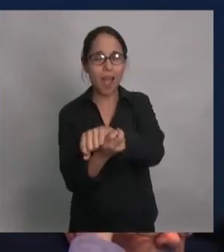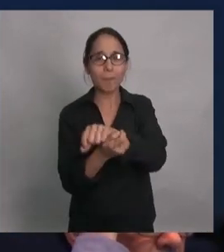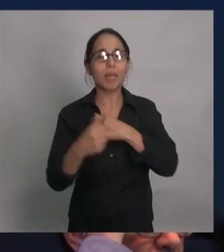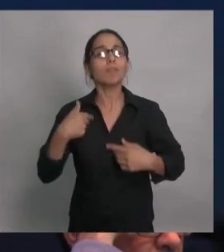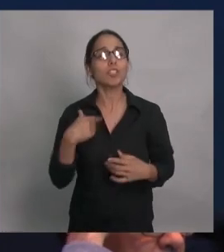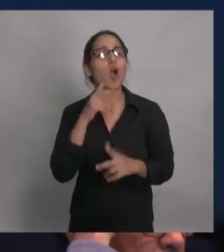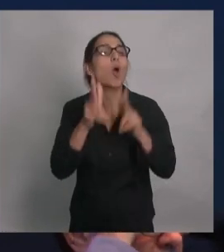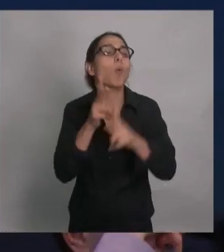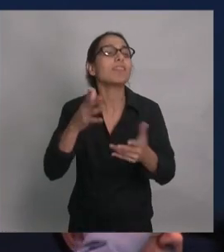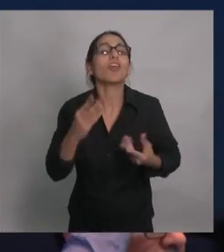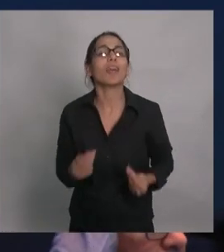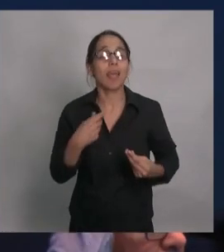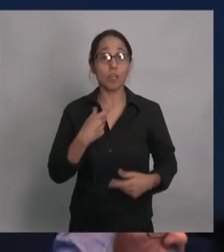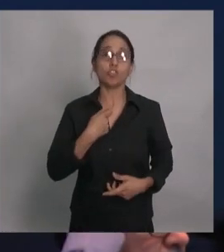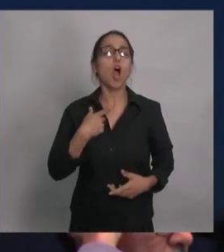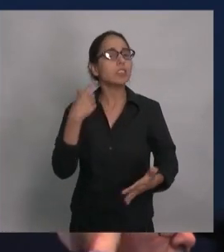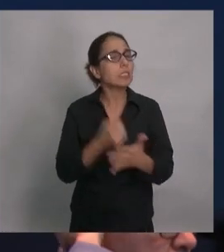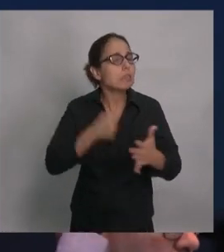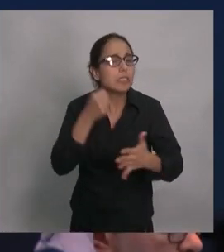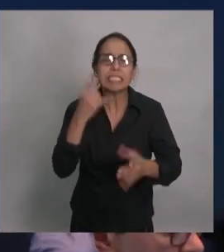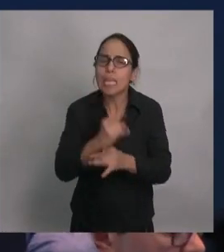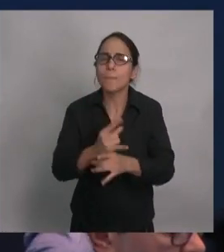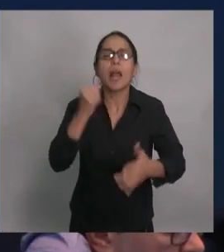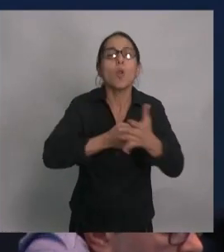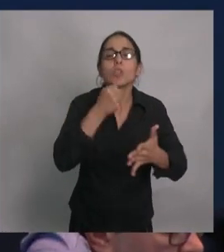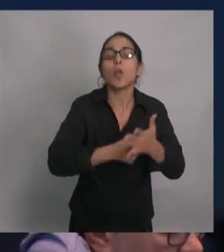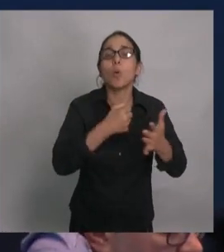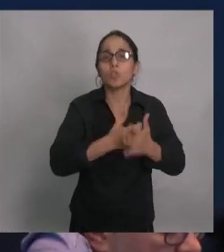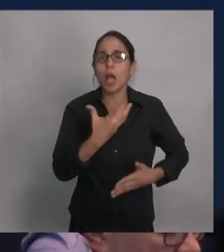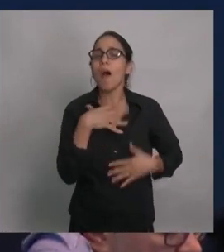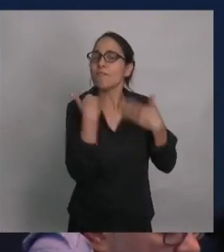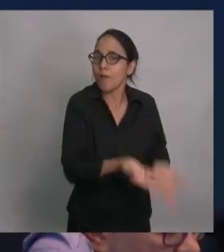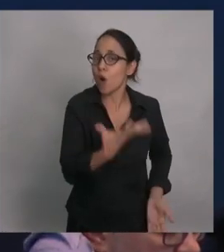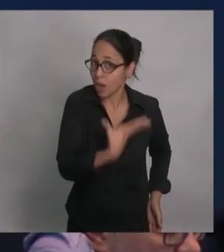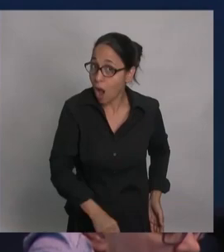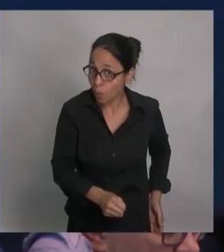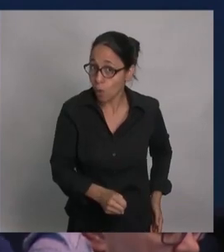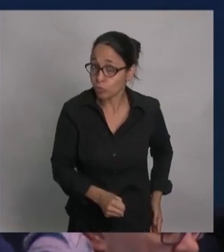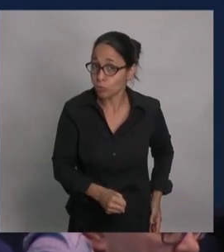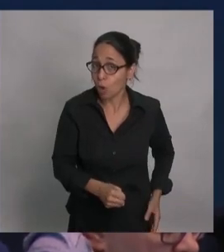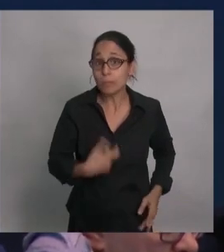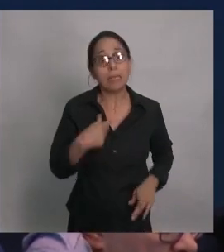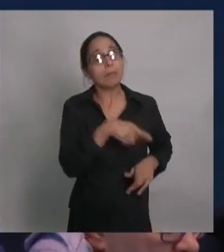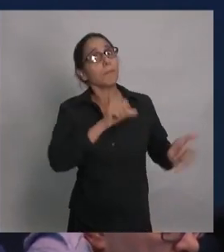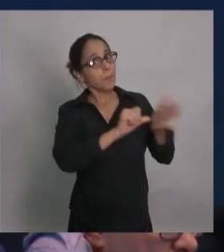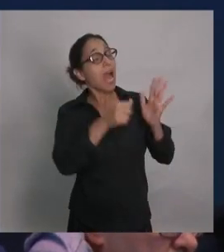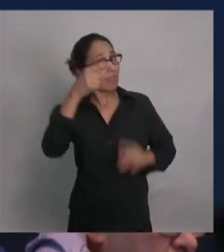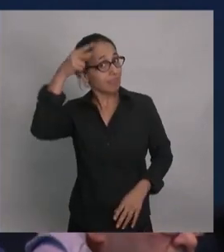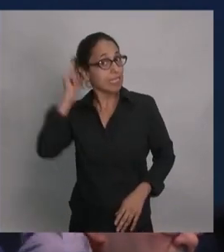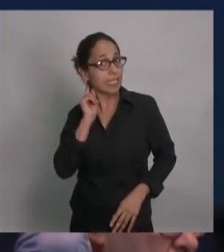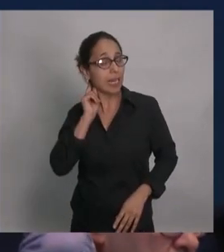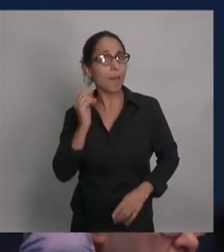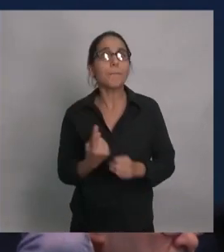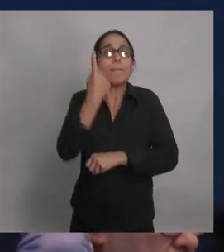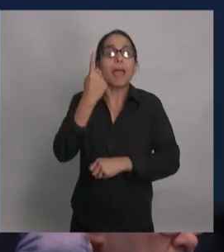activista por el aborto en un país como Chile. Y cuando me hicieron una de las primeras entrevistas en medios de